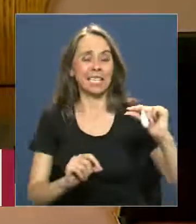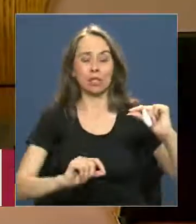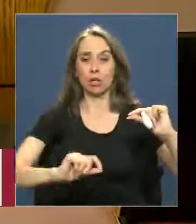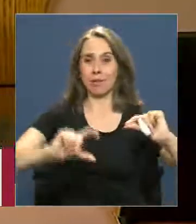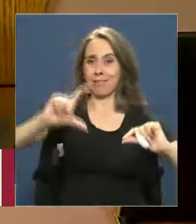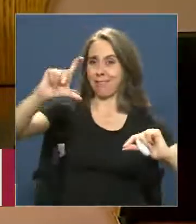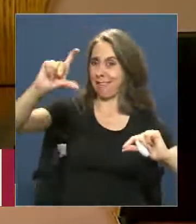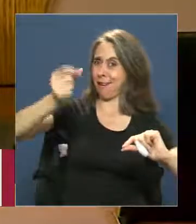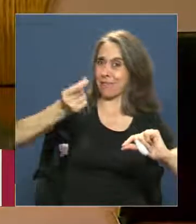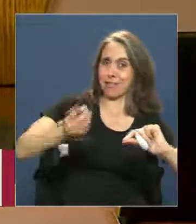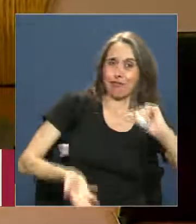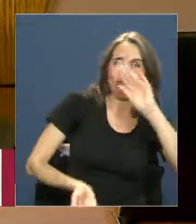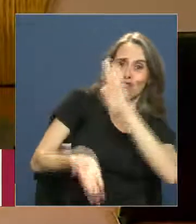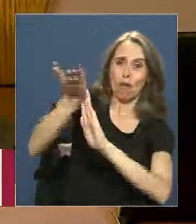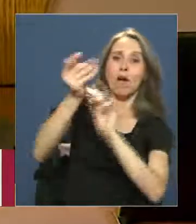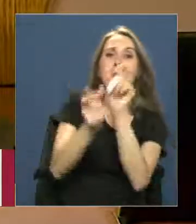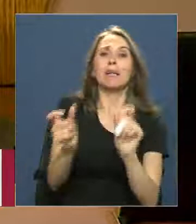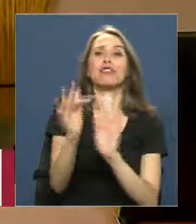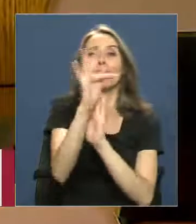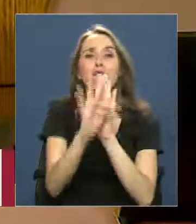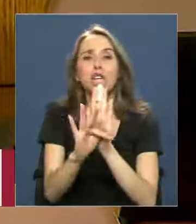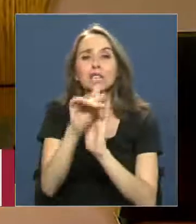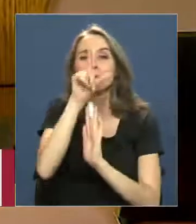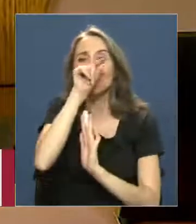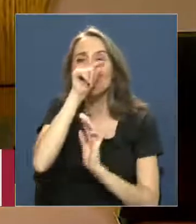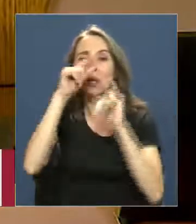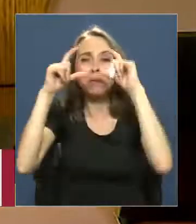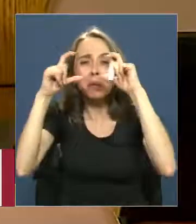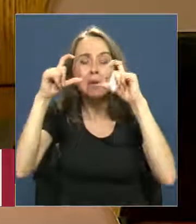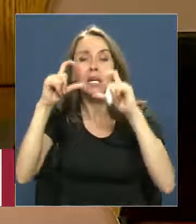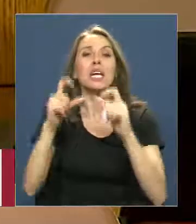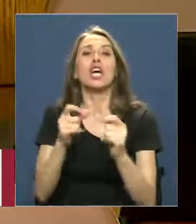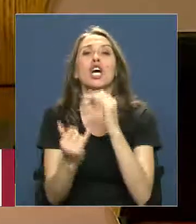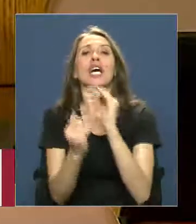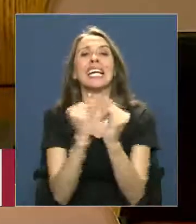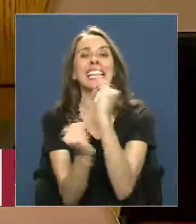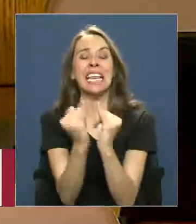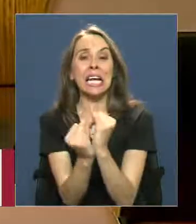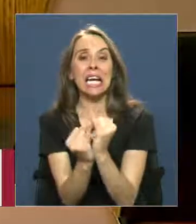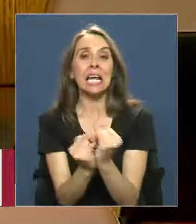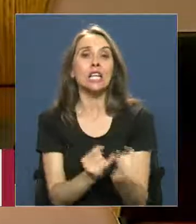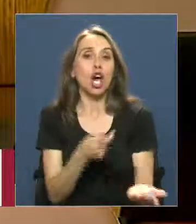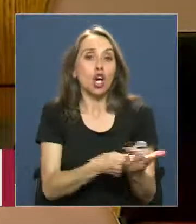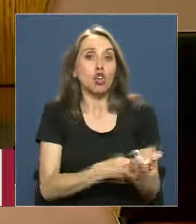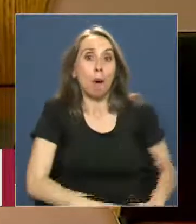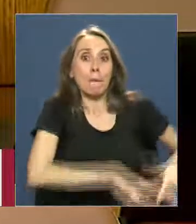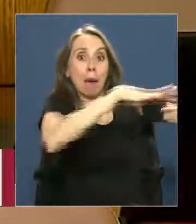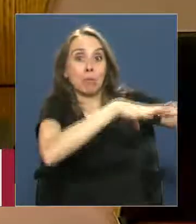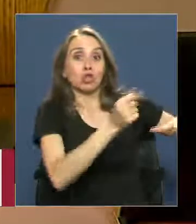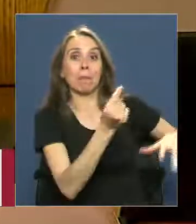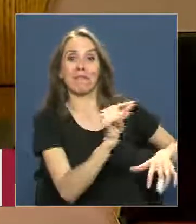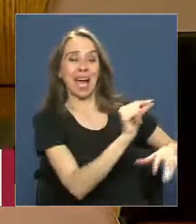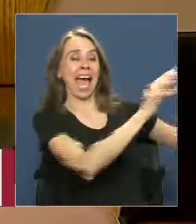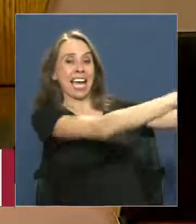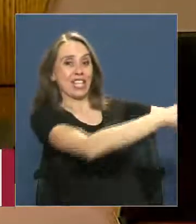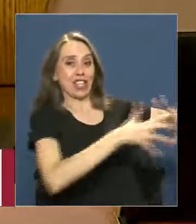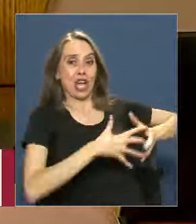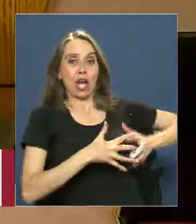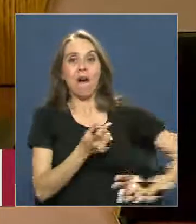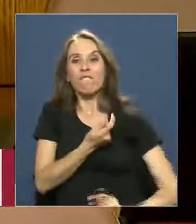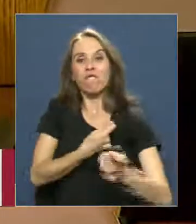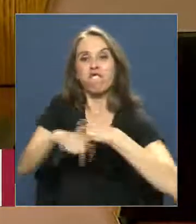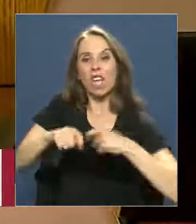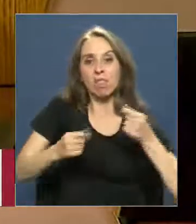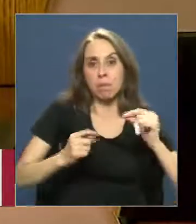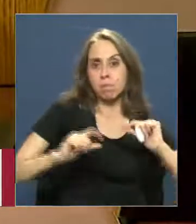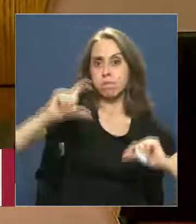permitido que personas a través de las redes sociales acaparen la compra de estos productos y los revendan a precios que impiden que se